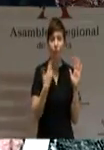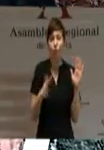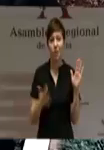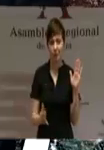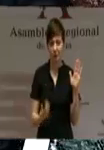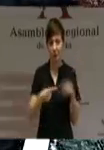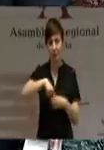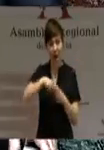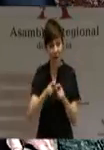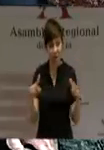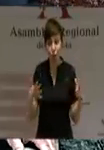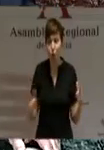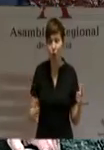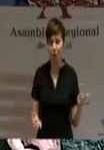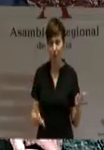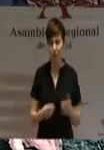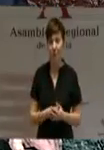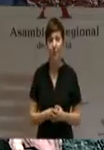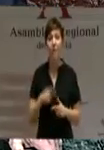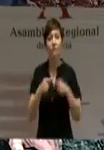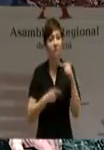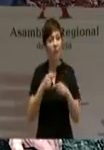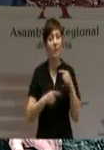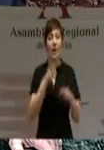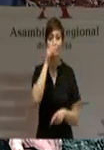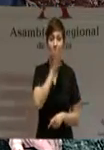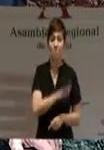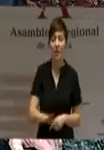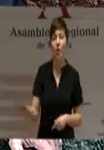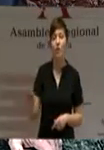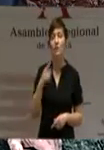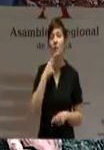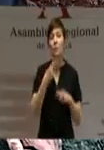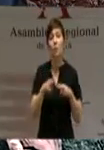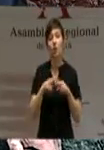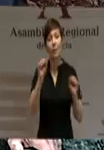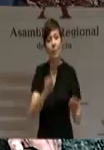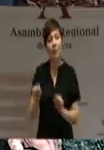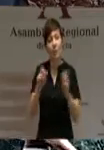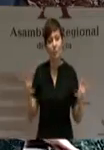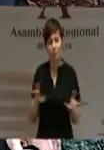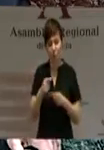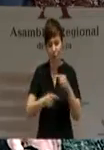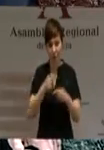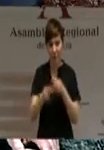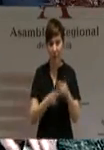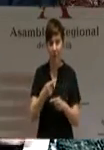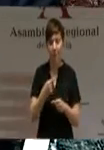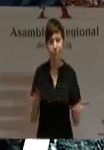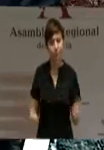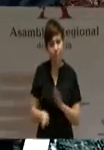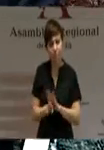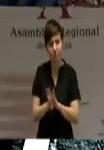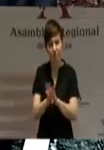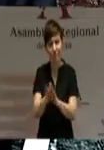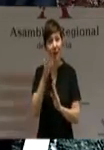plazas? En familia y menor dicen que continuaremos con las políticas de protección y promoción familiar y, sin embargo, se han